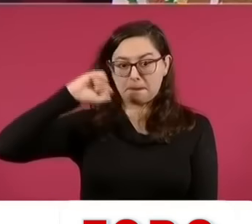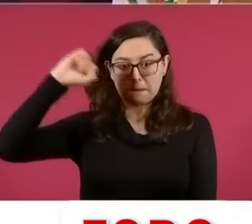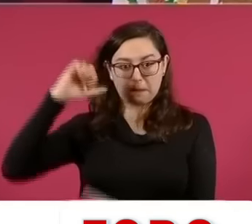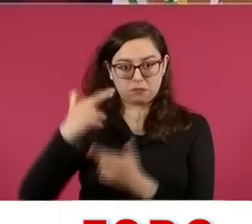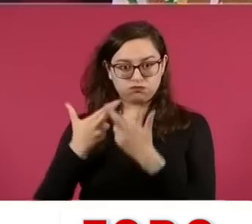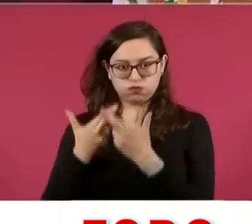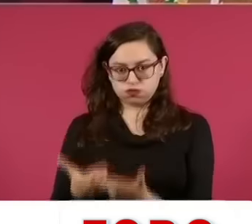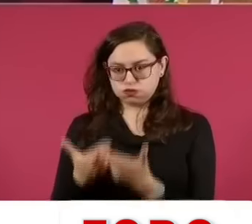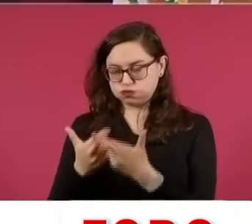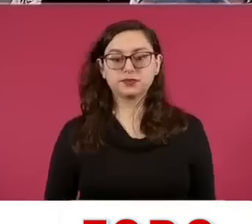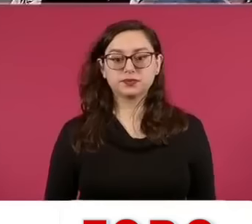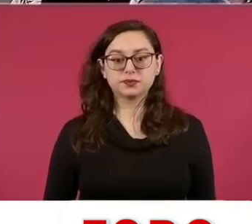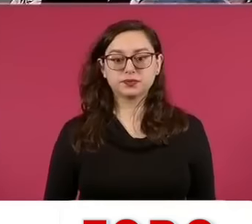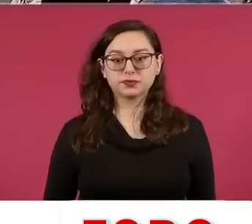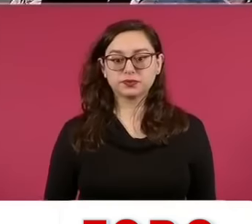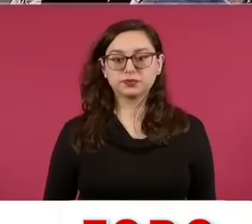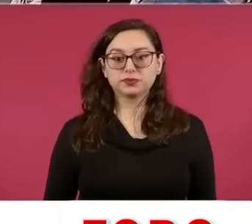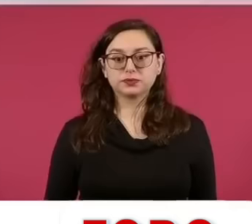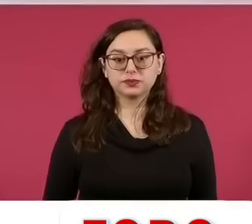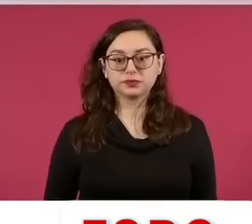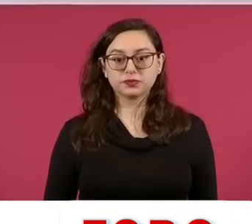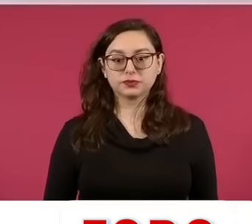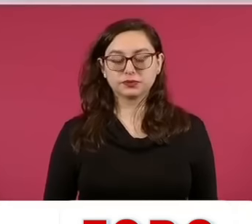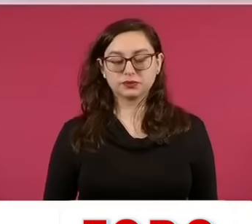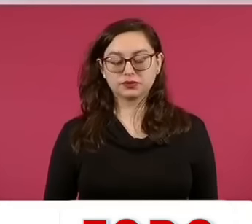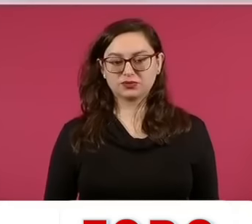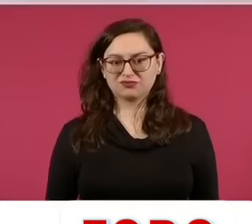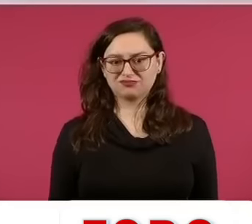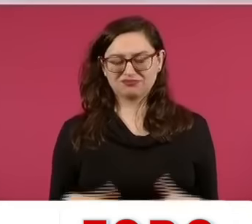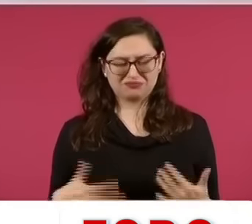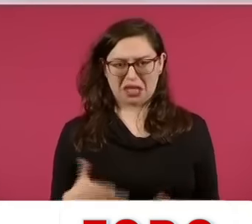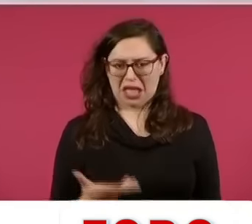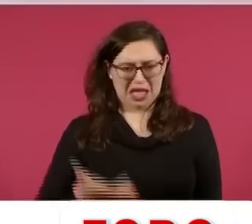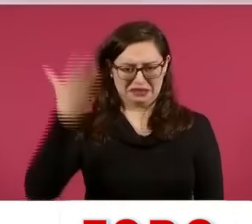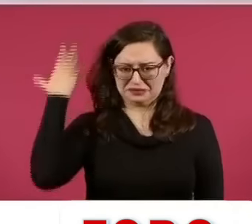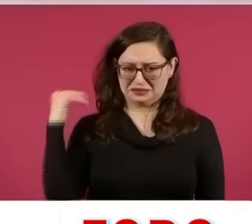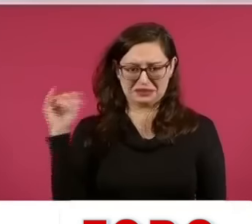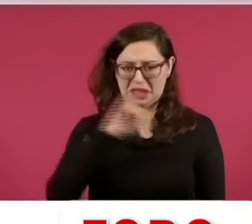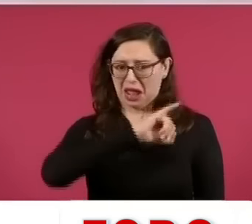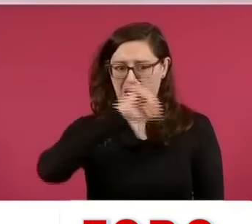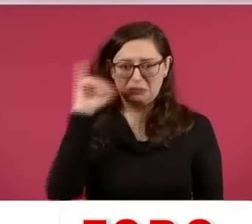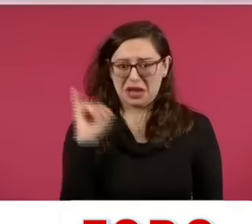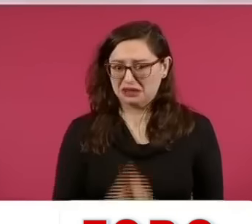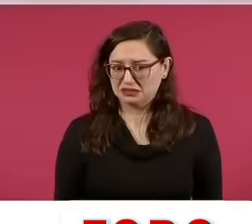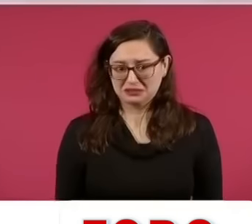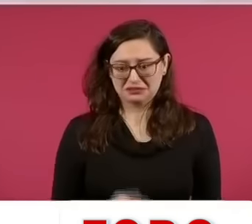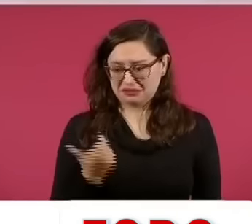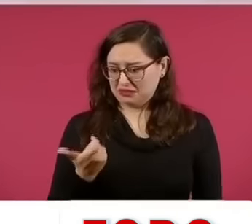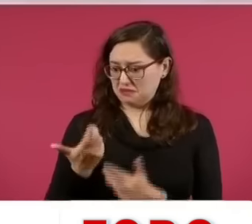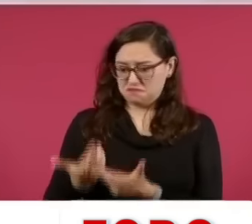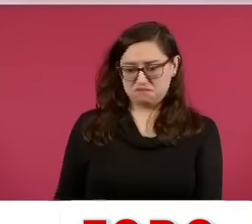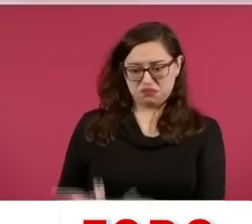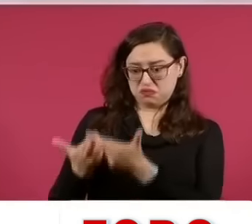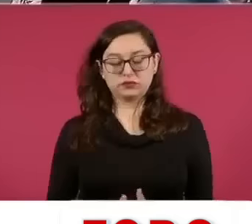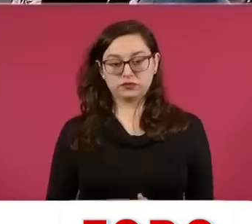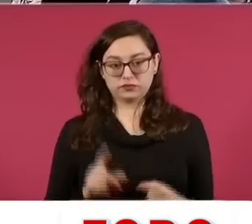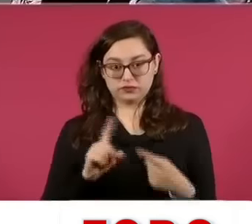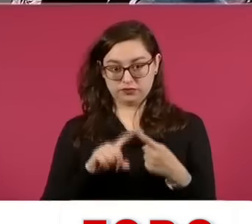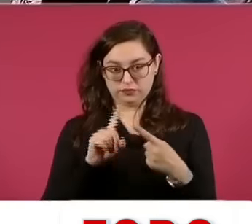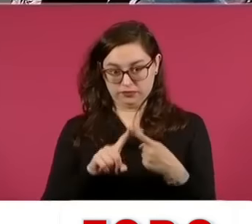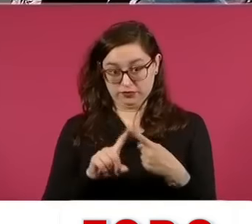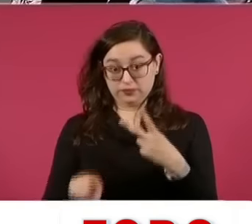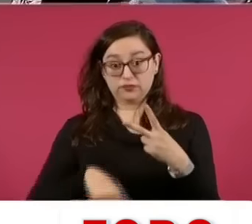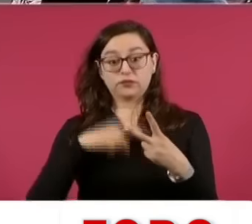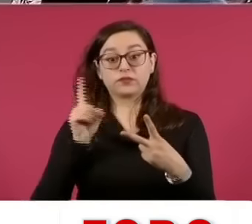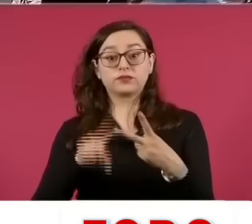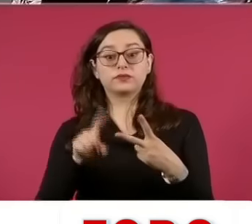del Banco de México. Nunca se había tenido tantas reservas, nunca, como ahora. Lo otro